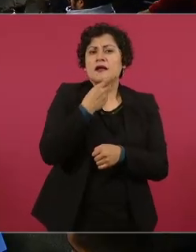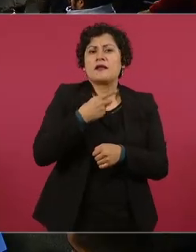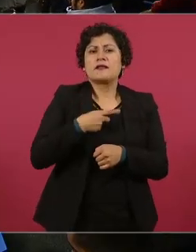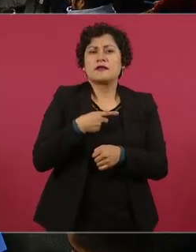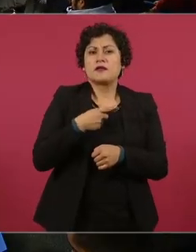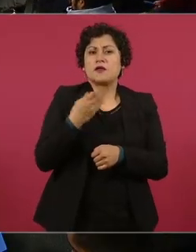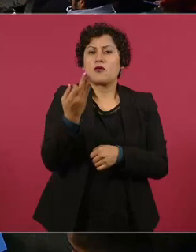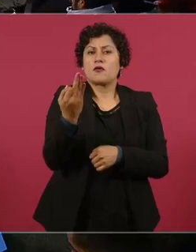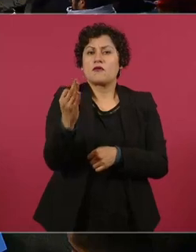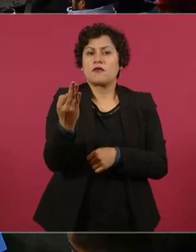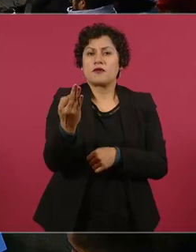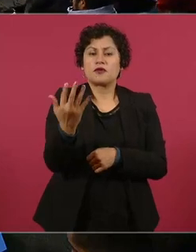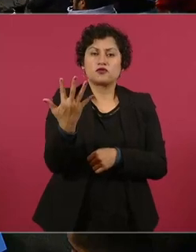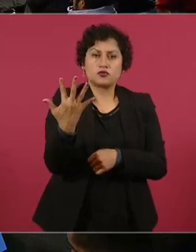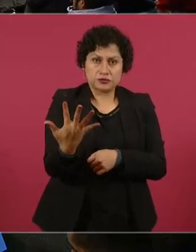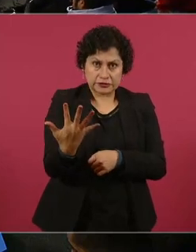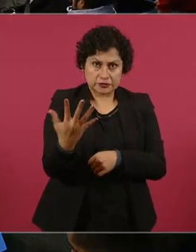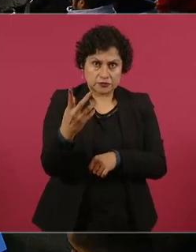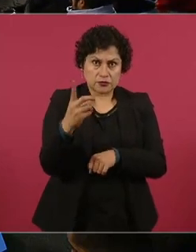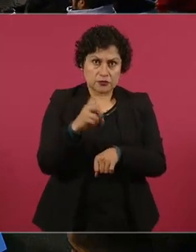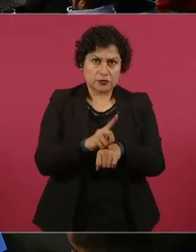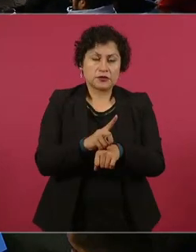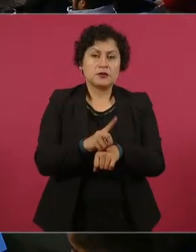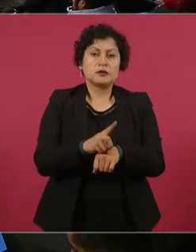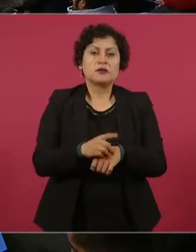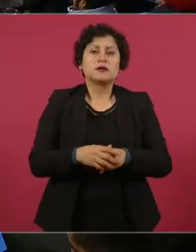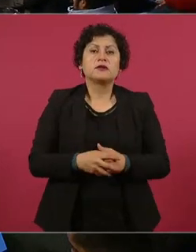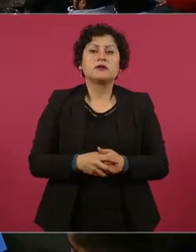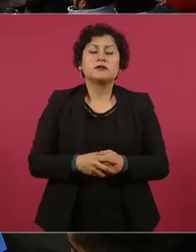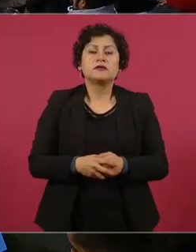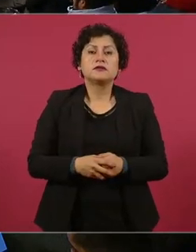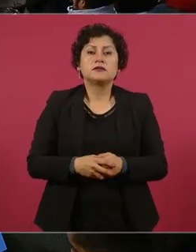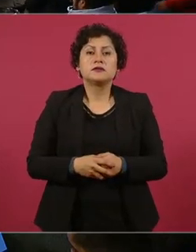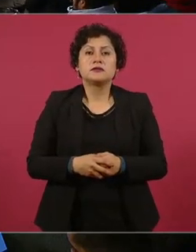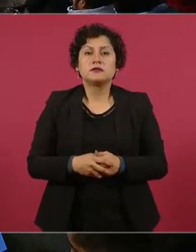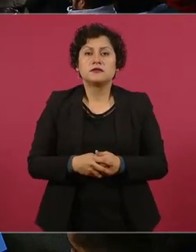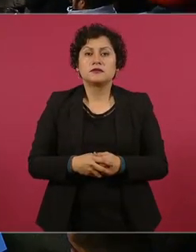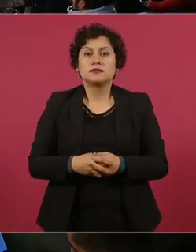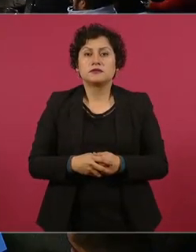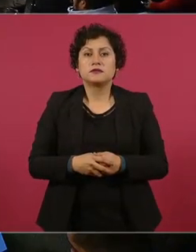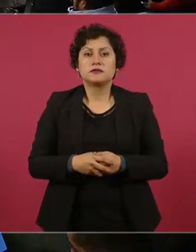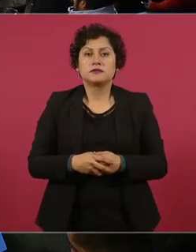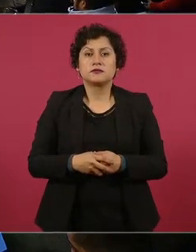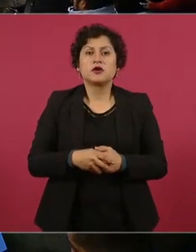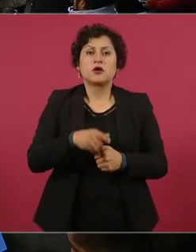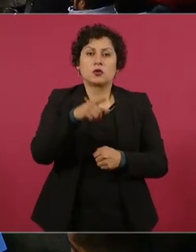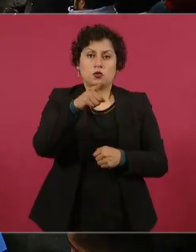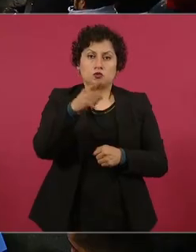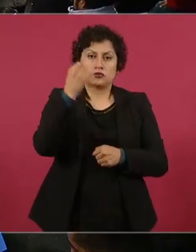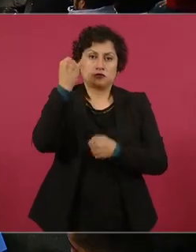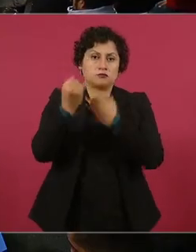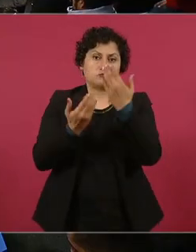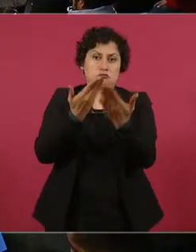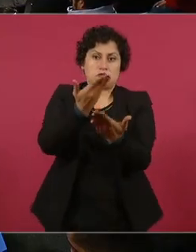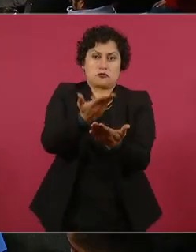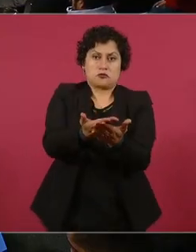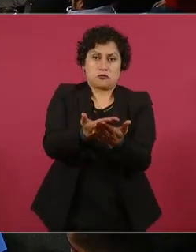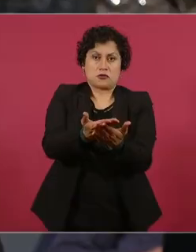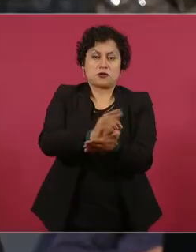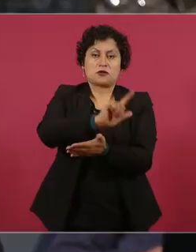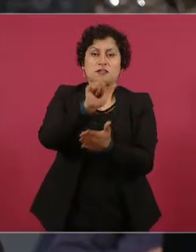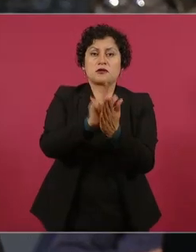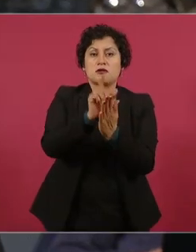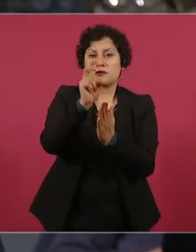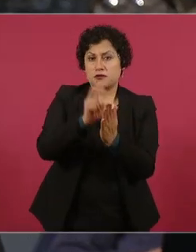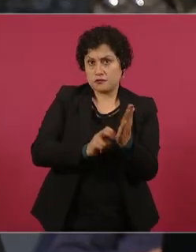de febrero pues va a, bueno, va a hacer públicas estas propuestas de iniciativas de